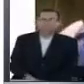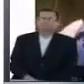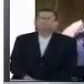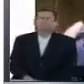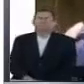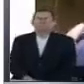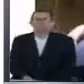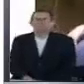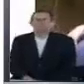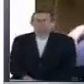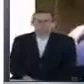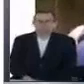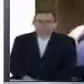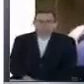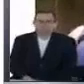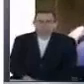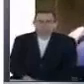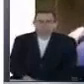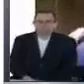Así es. Ahora bien,